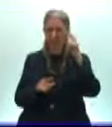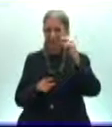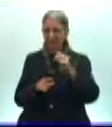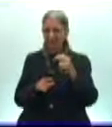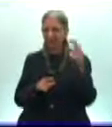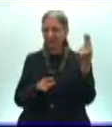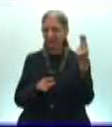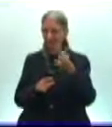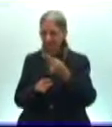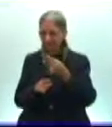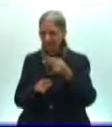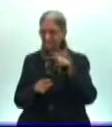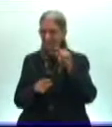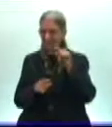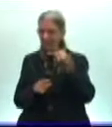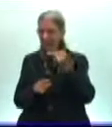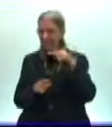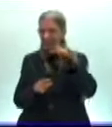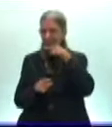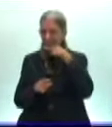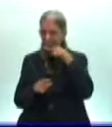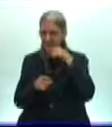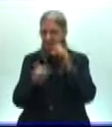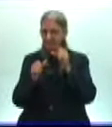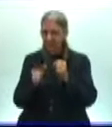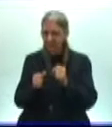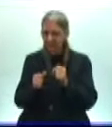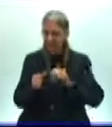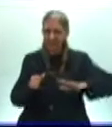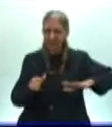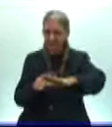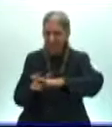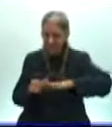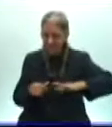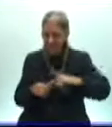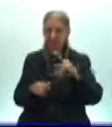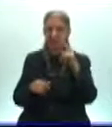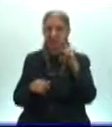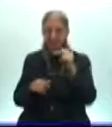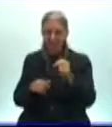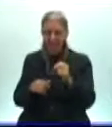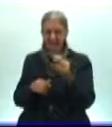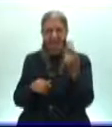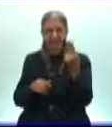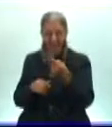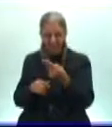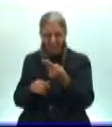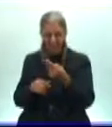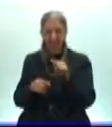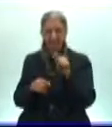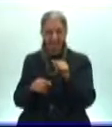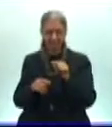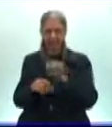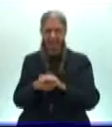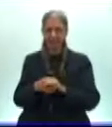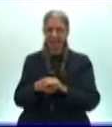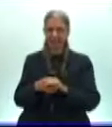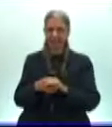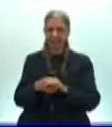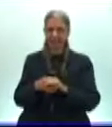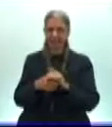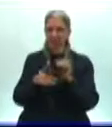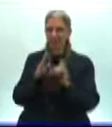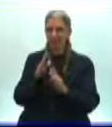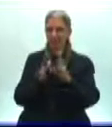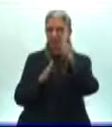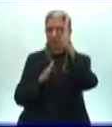observen en la figura como se lo estoy destacando, tomar como base el lado NP y como